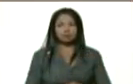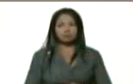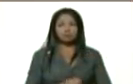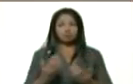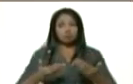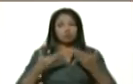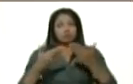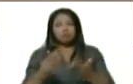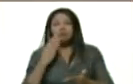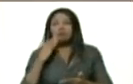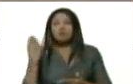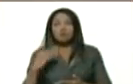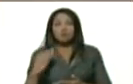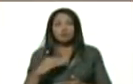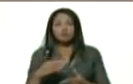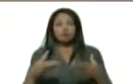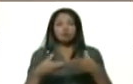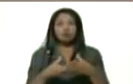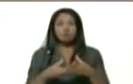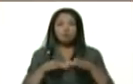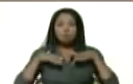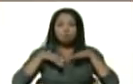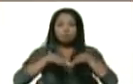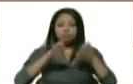a la juventud el sector textil,